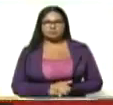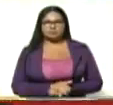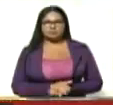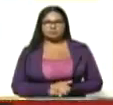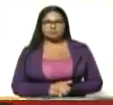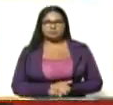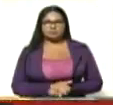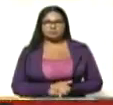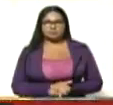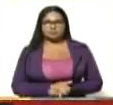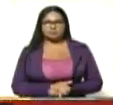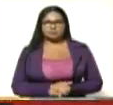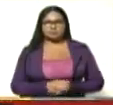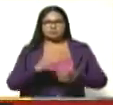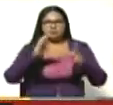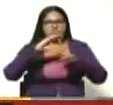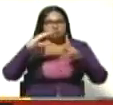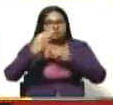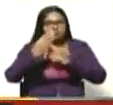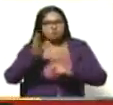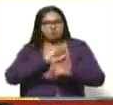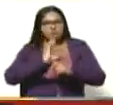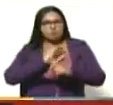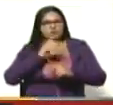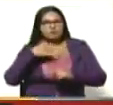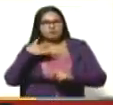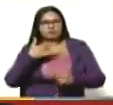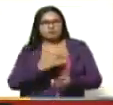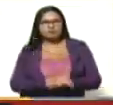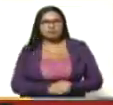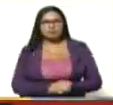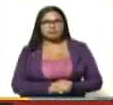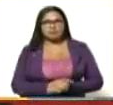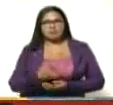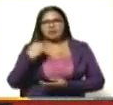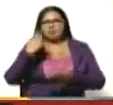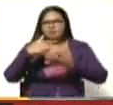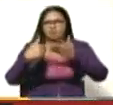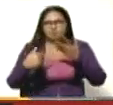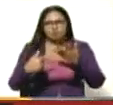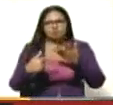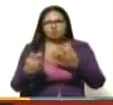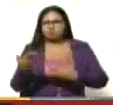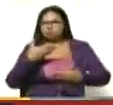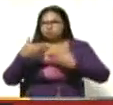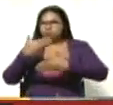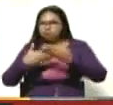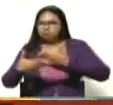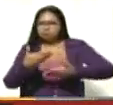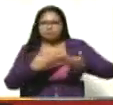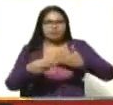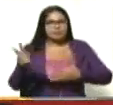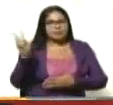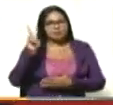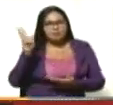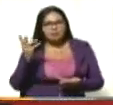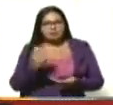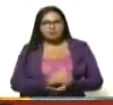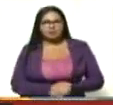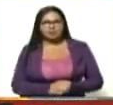Culturally, culturalmente, we have a lot in common. Tenemos mucho en común con Venezuela. And especially